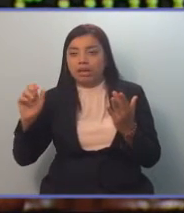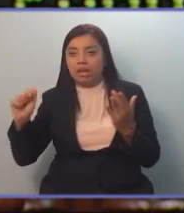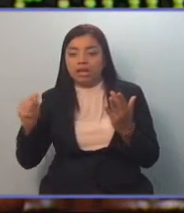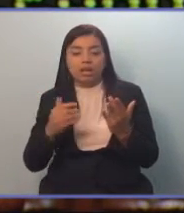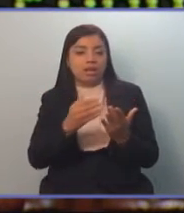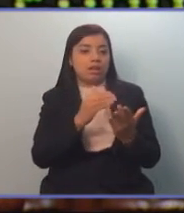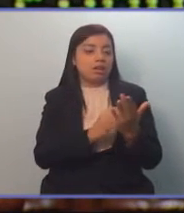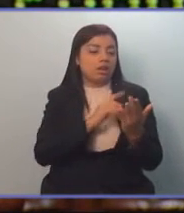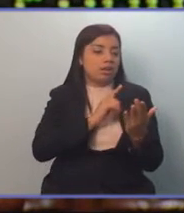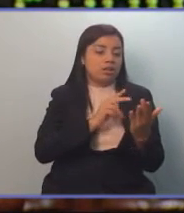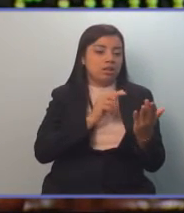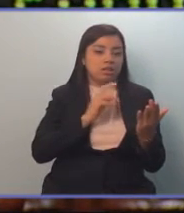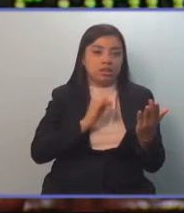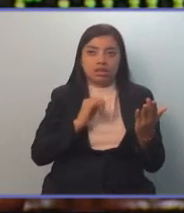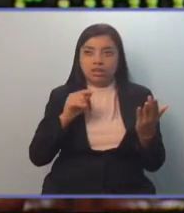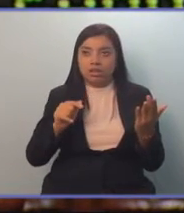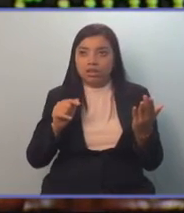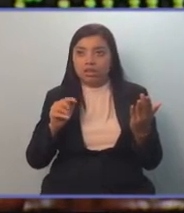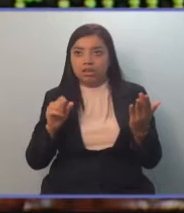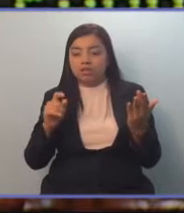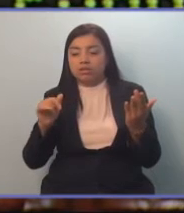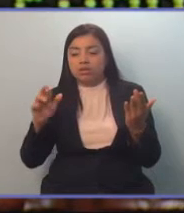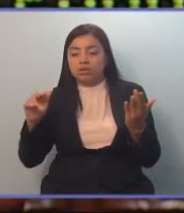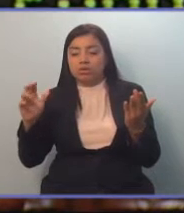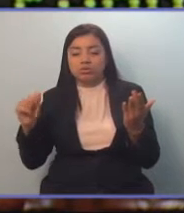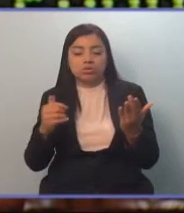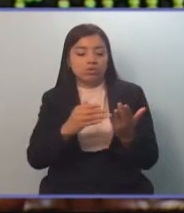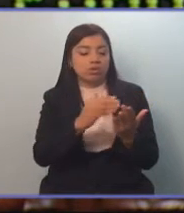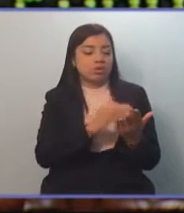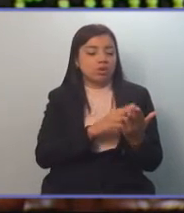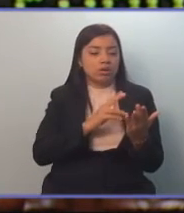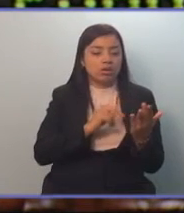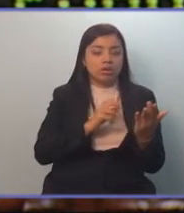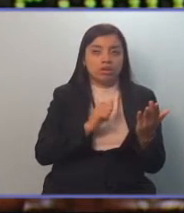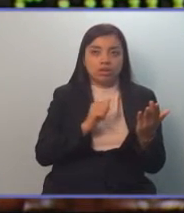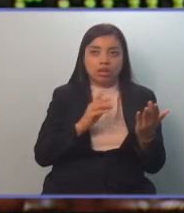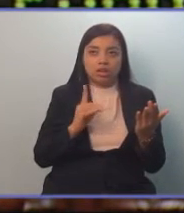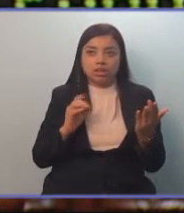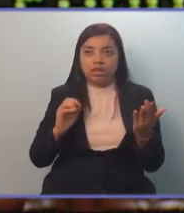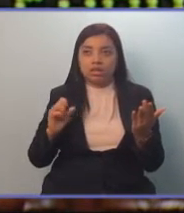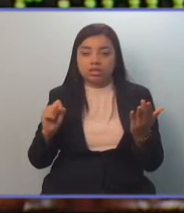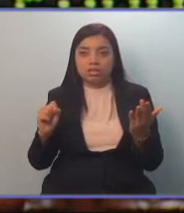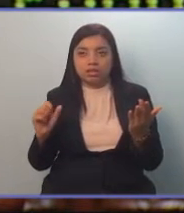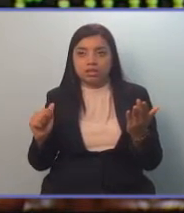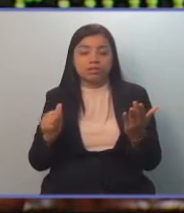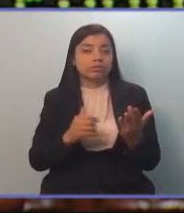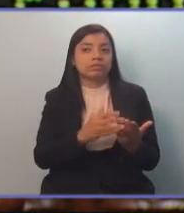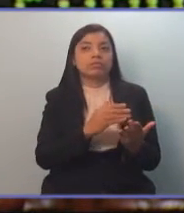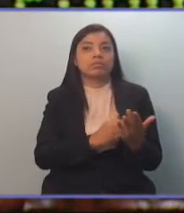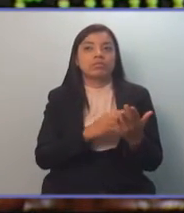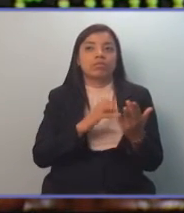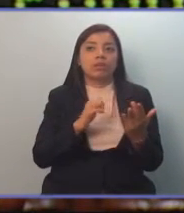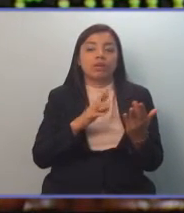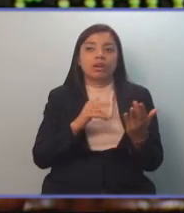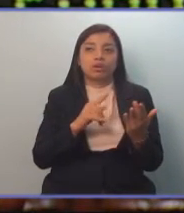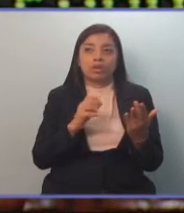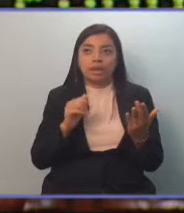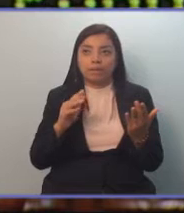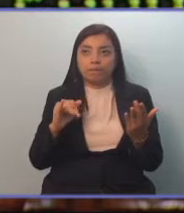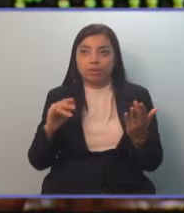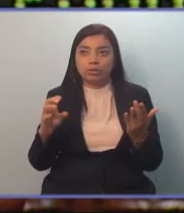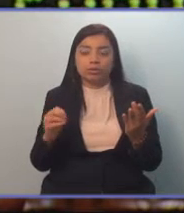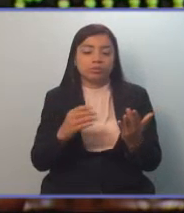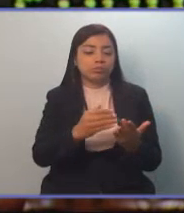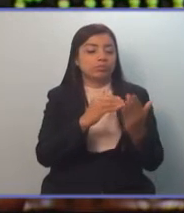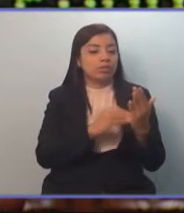estroncio. 1.7. Nitrato de sodio. 1.8. Clorato de amonio. 1.9. Arena de